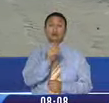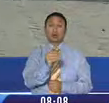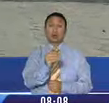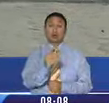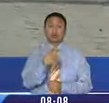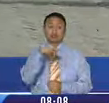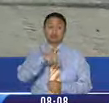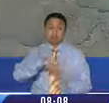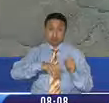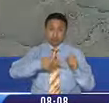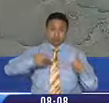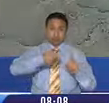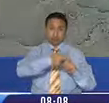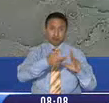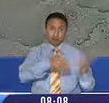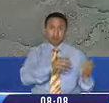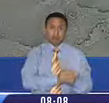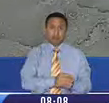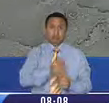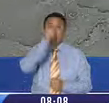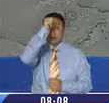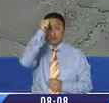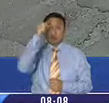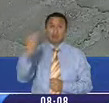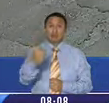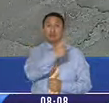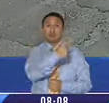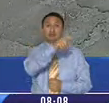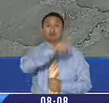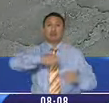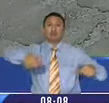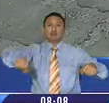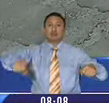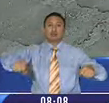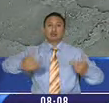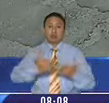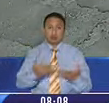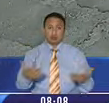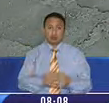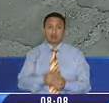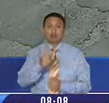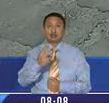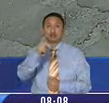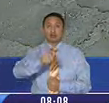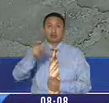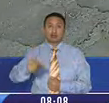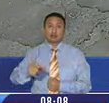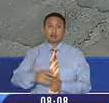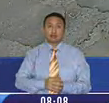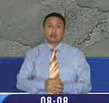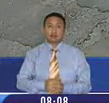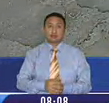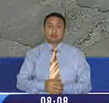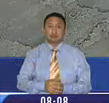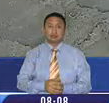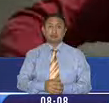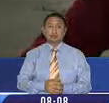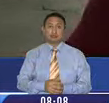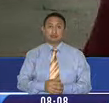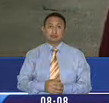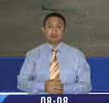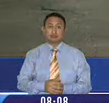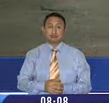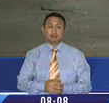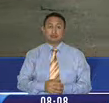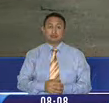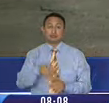al intentar robarle. Y el pasado domingo sujetos en moto se llevaron las pertenencias de 2 personas a plena luz del día.